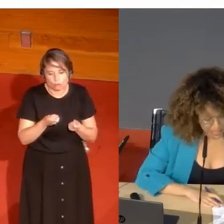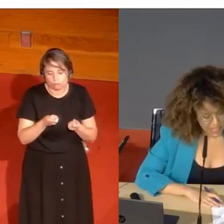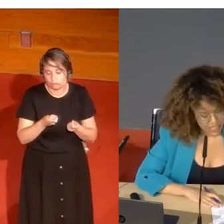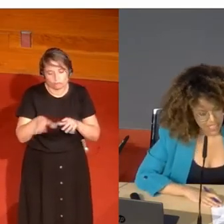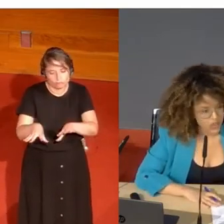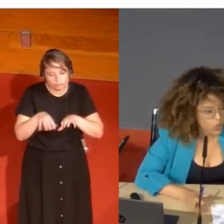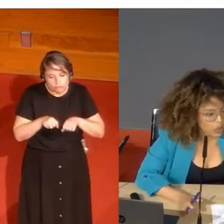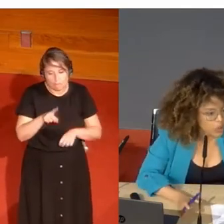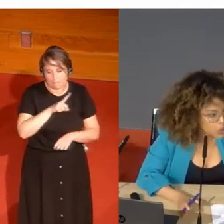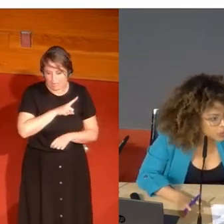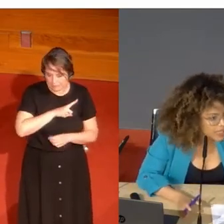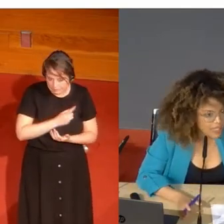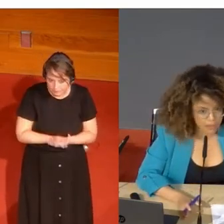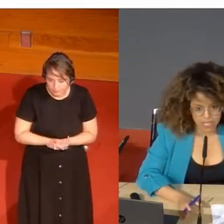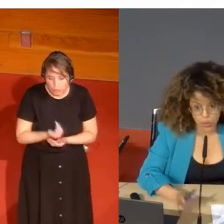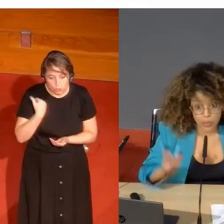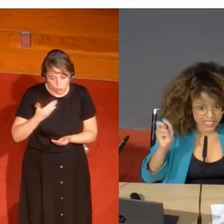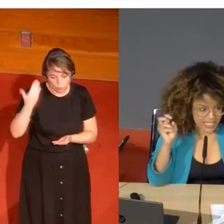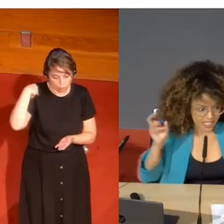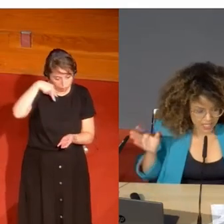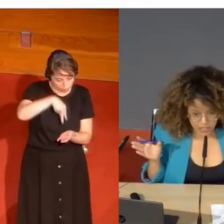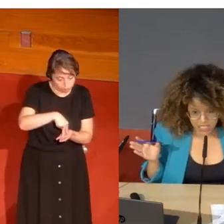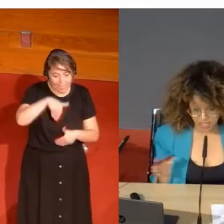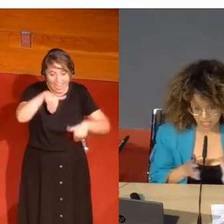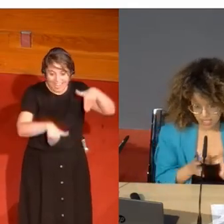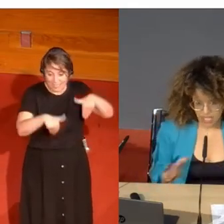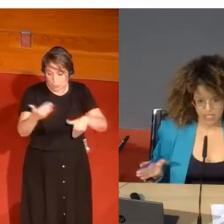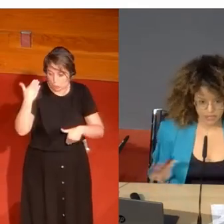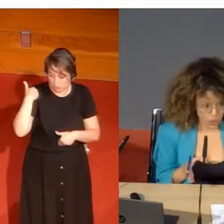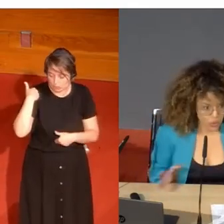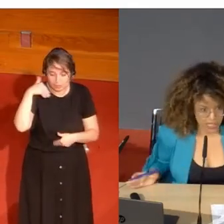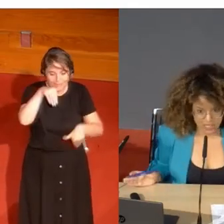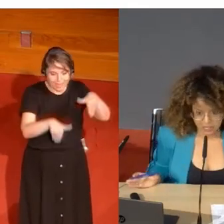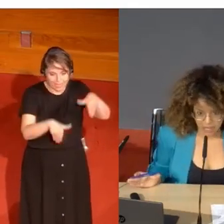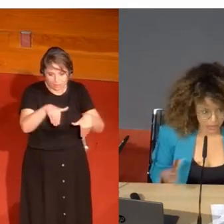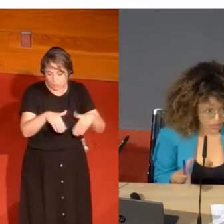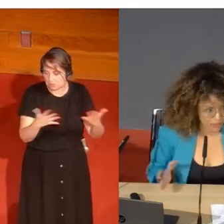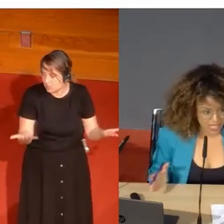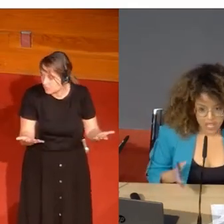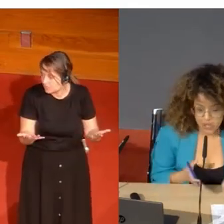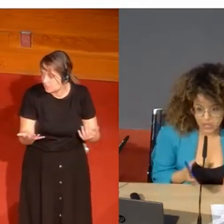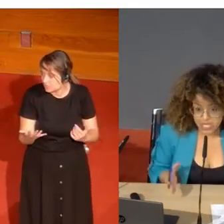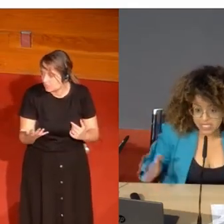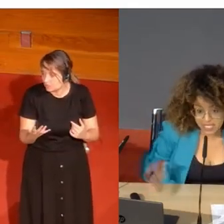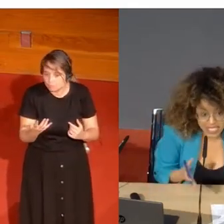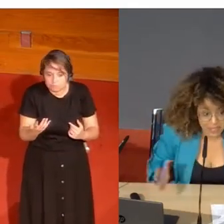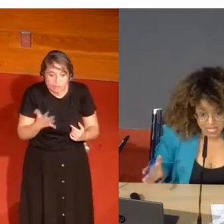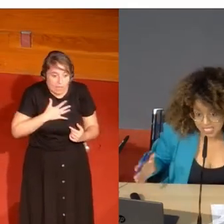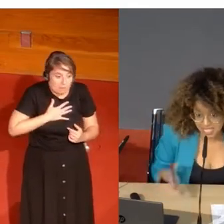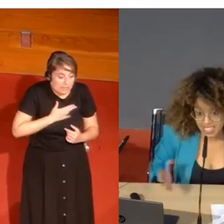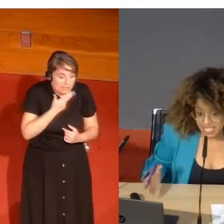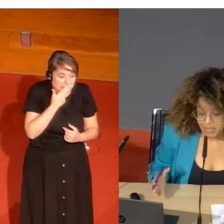régimen eh yo cuando estuve eh Para cubrir las elecciones que ya ves tú que lo que me lo que nos